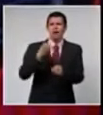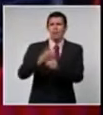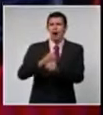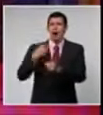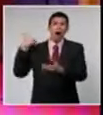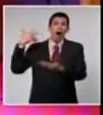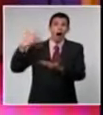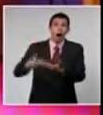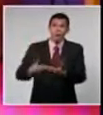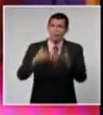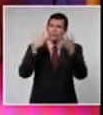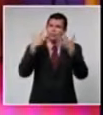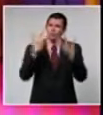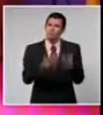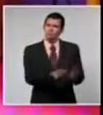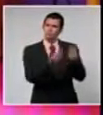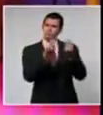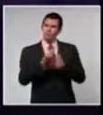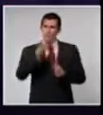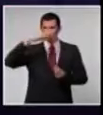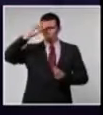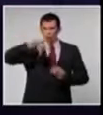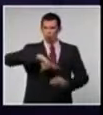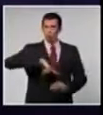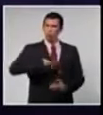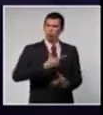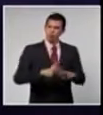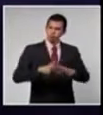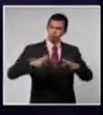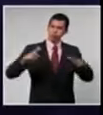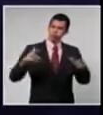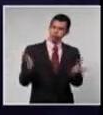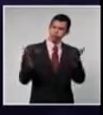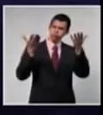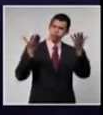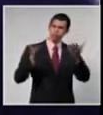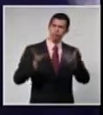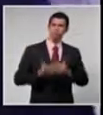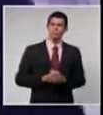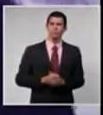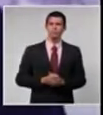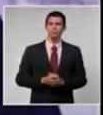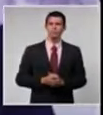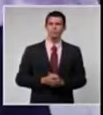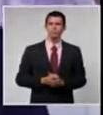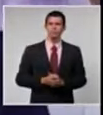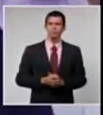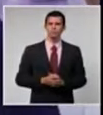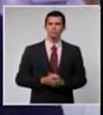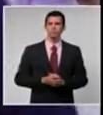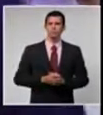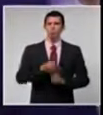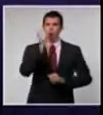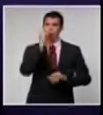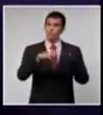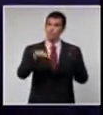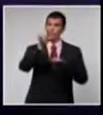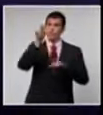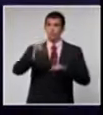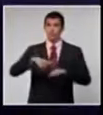de la nación. El ministro de Cultura, Elpidio Alonso, les impuso a estas dos grandes figuras de